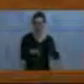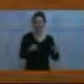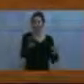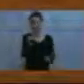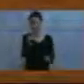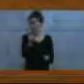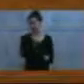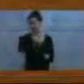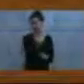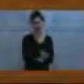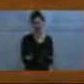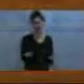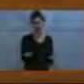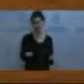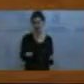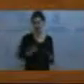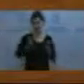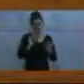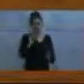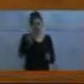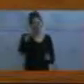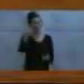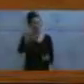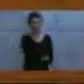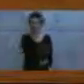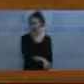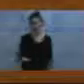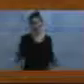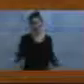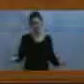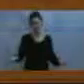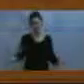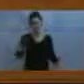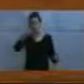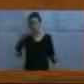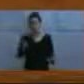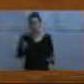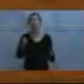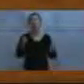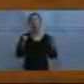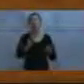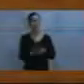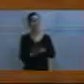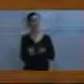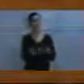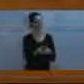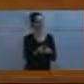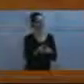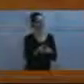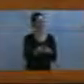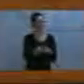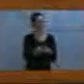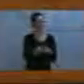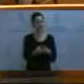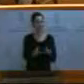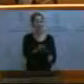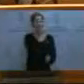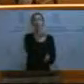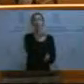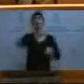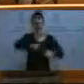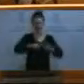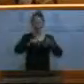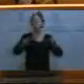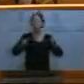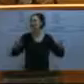porque son el doble más baratas. Yo no sé qué discurso tiene la izquierda asturiana en esta tierra nuestra. A